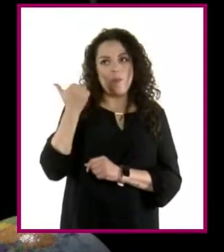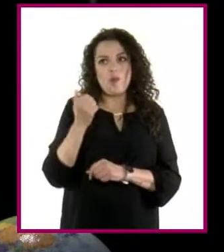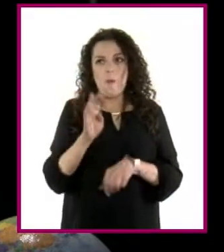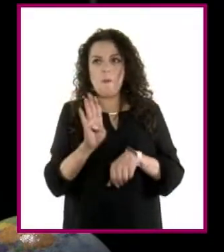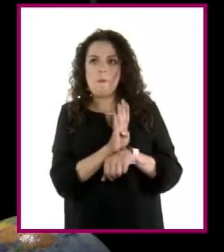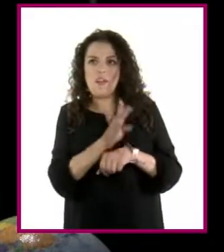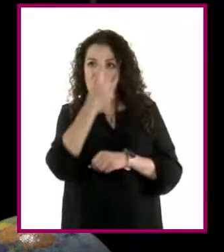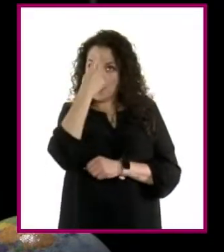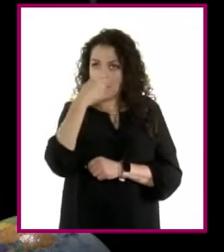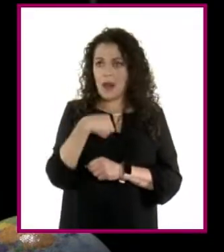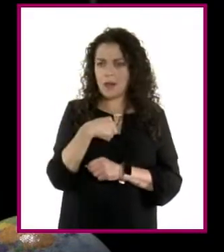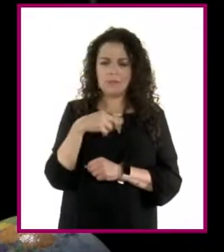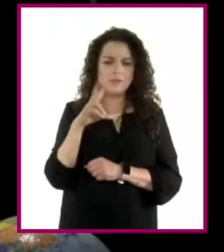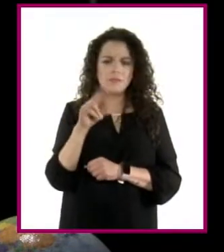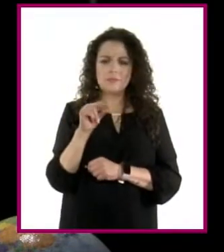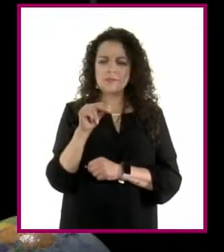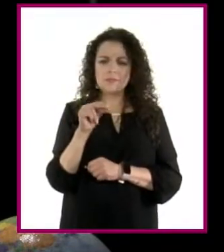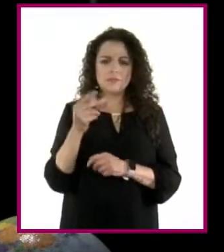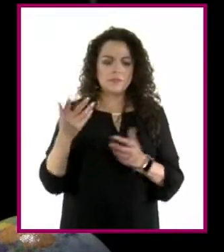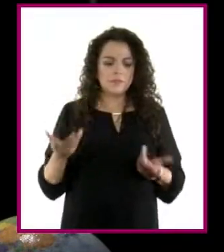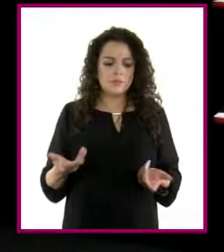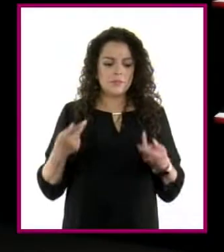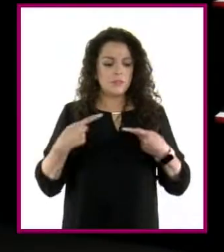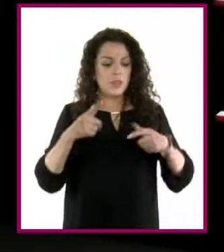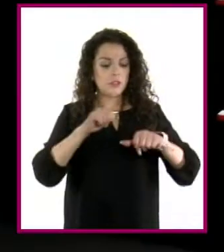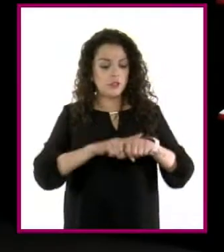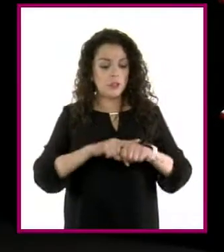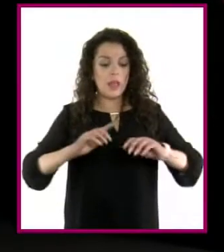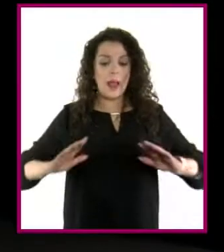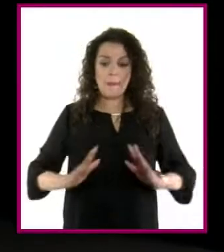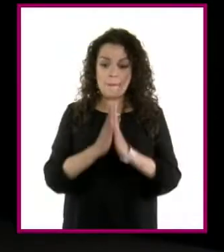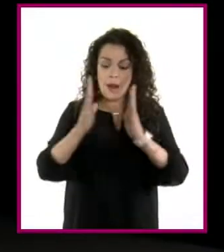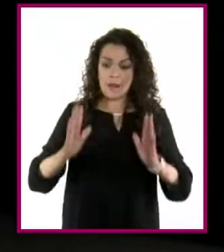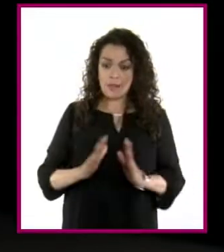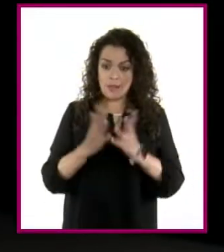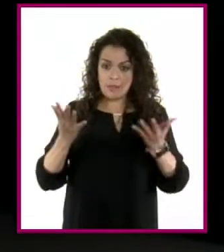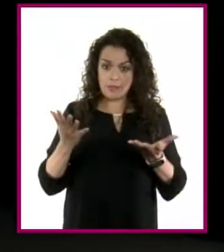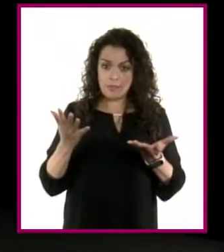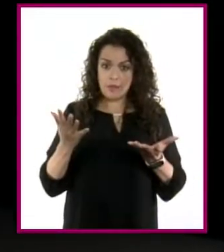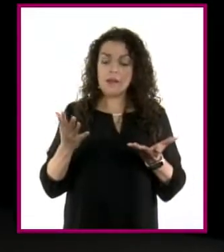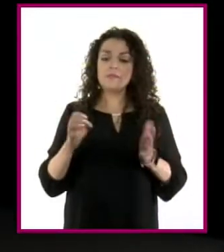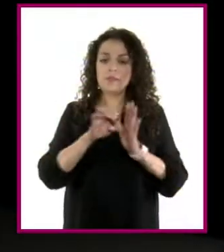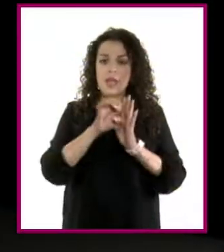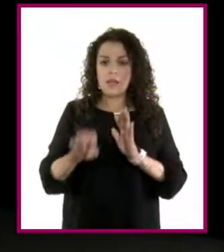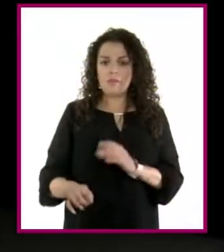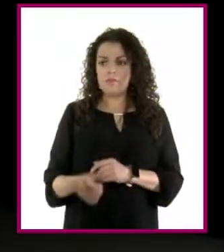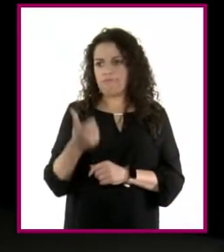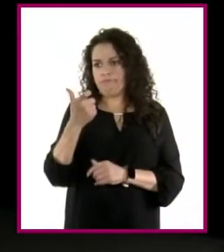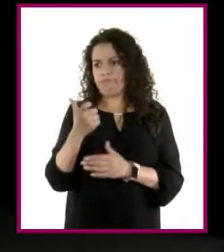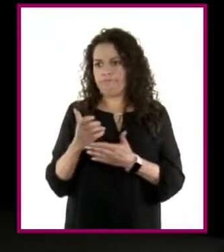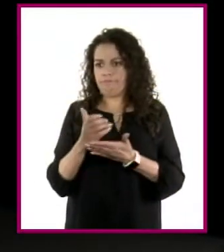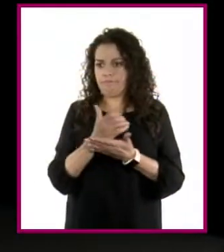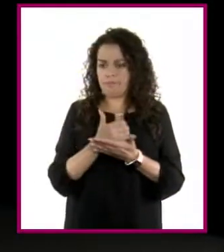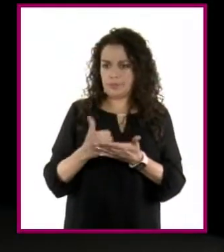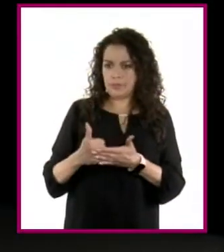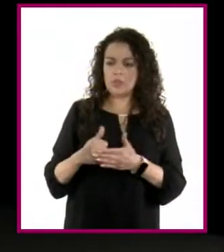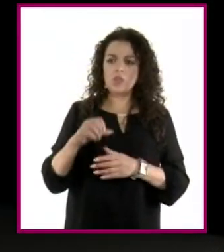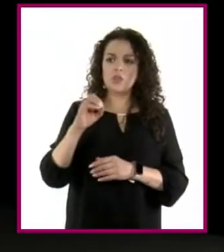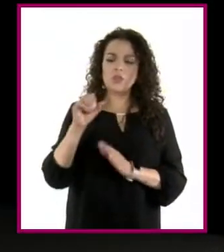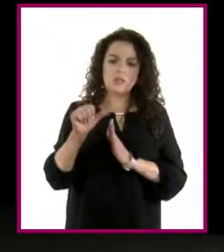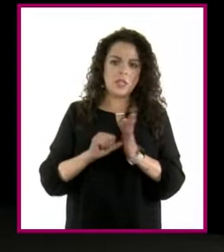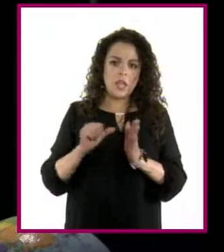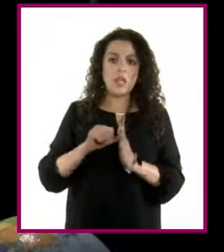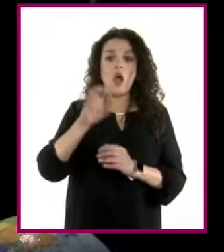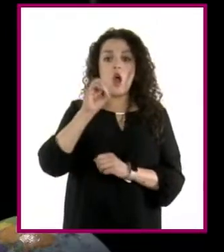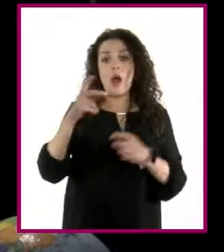colaborar podríamos obtener algún beneficio personal. Por ejemplo, un salario o el reconocimiento